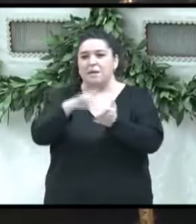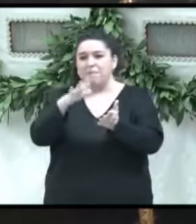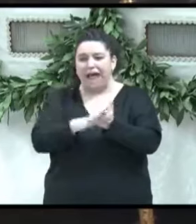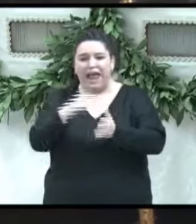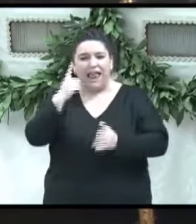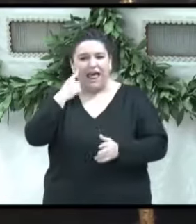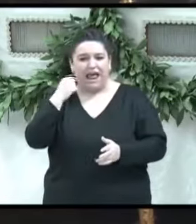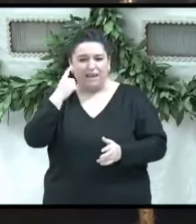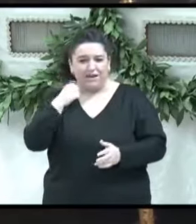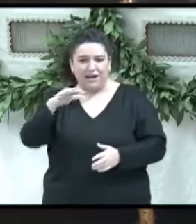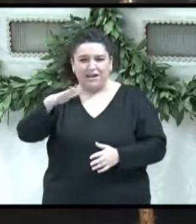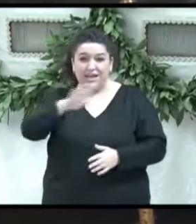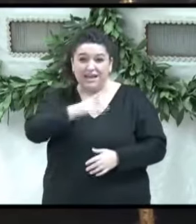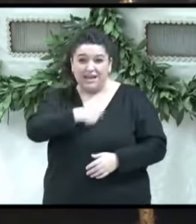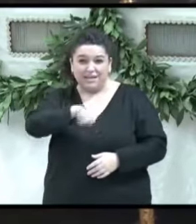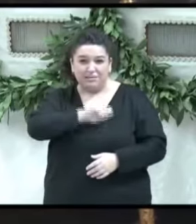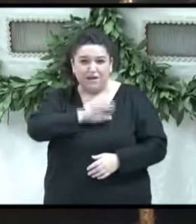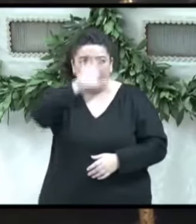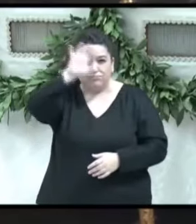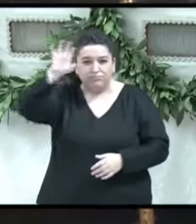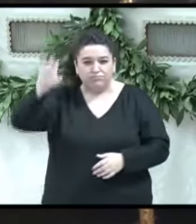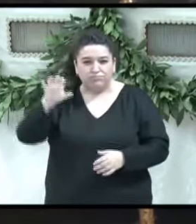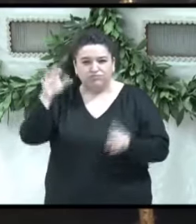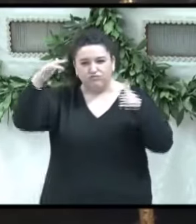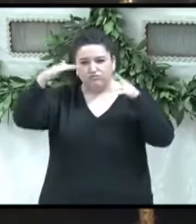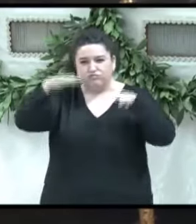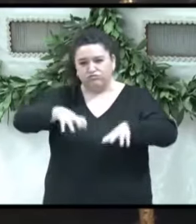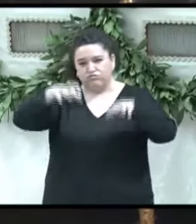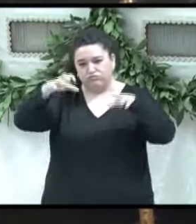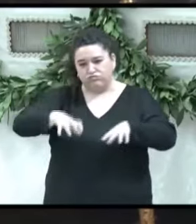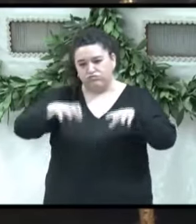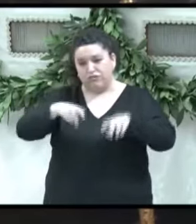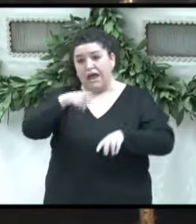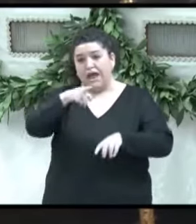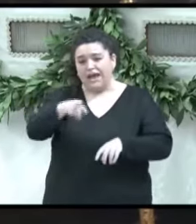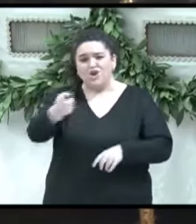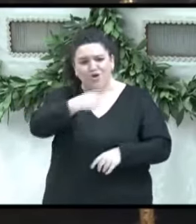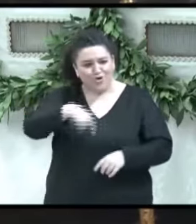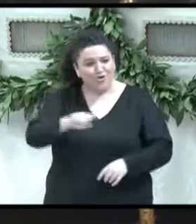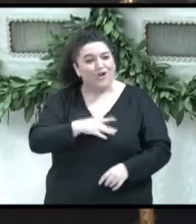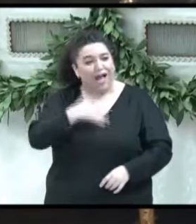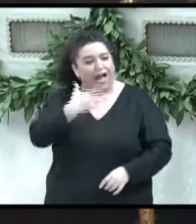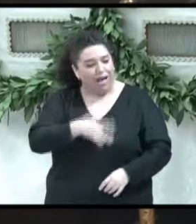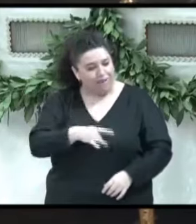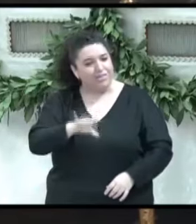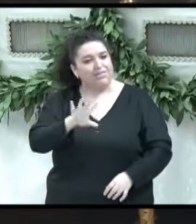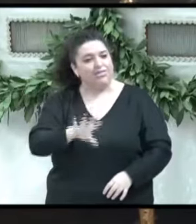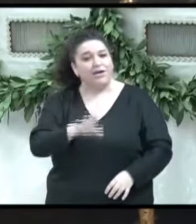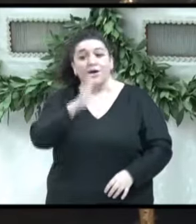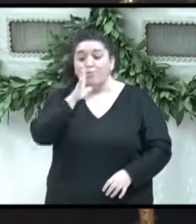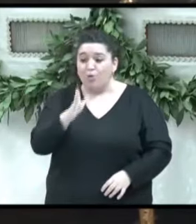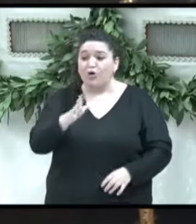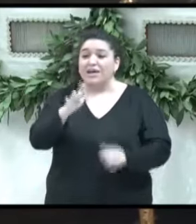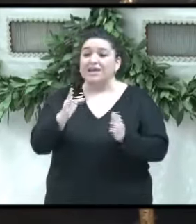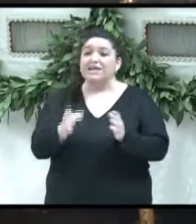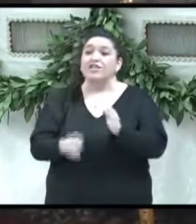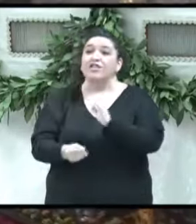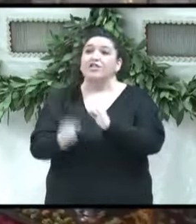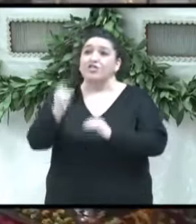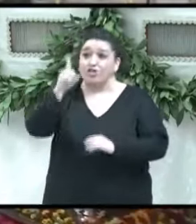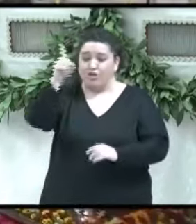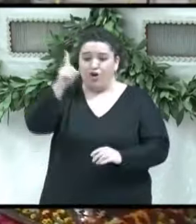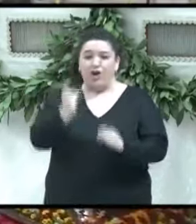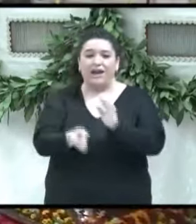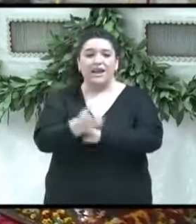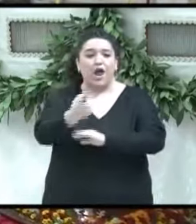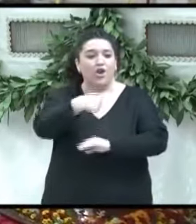Almería en varios lugares de España somos capaces Dios nos ha hecho para amar y